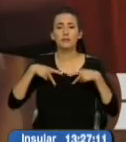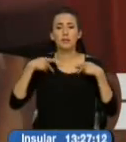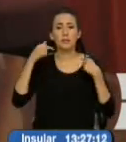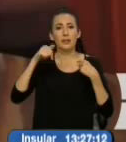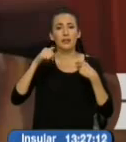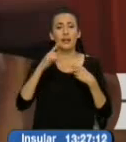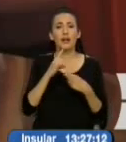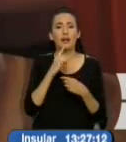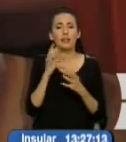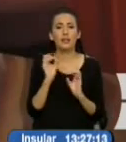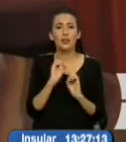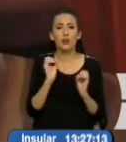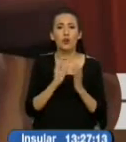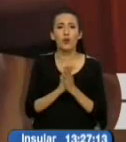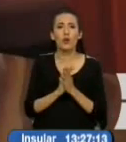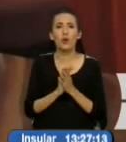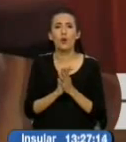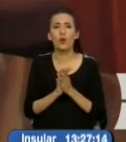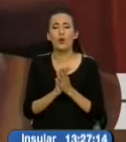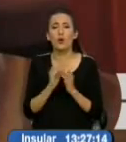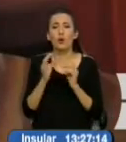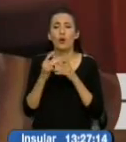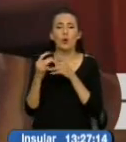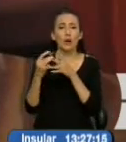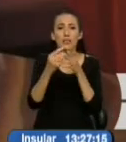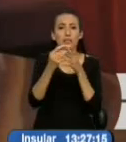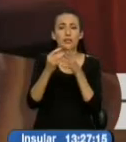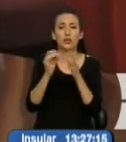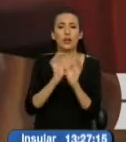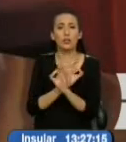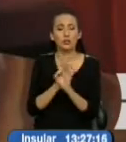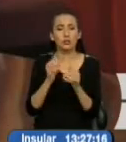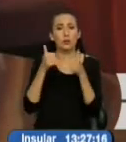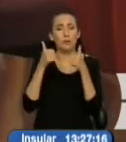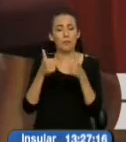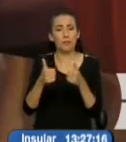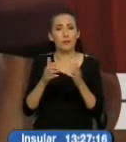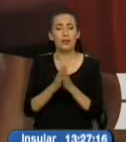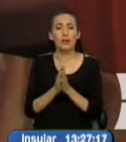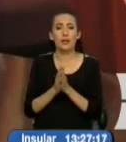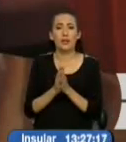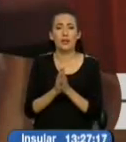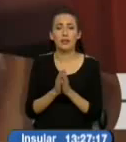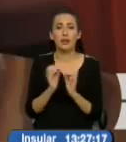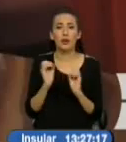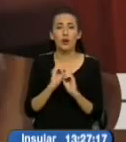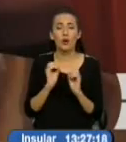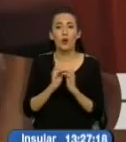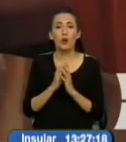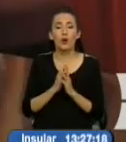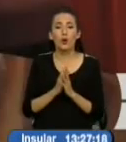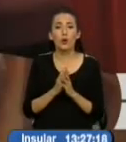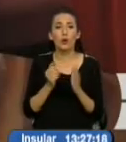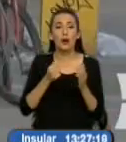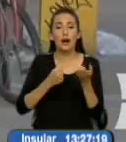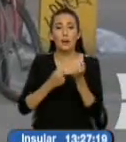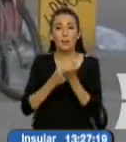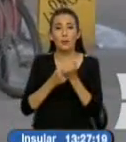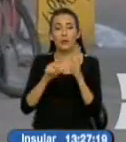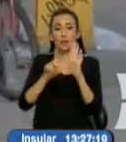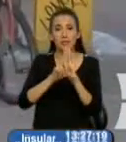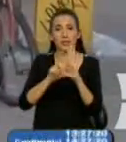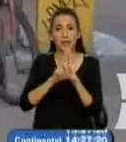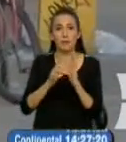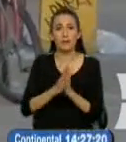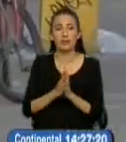tenían un abogado, si estaban siendo asesorados de la manera correcta y si no, pues veíamos la manera de nosotros asesorarlos legalmente.